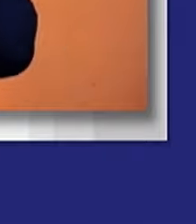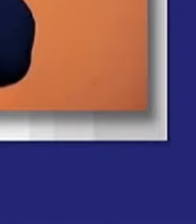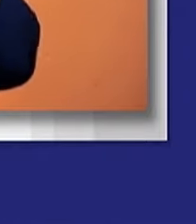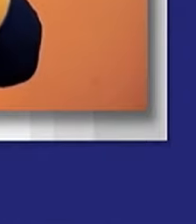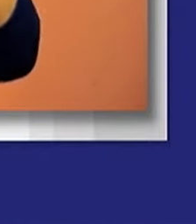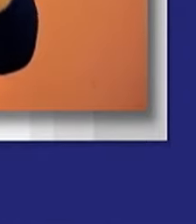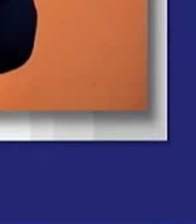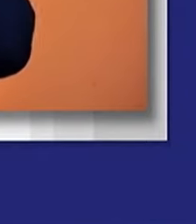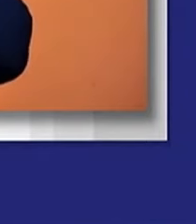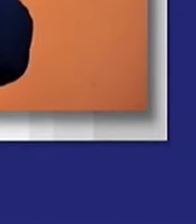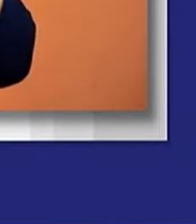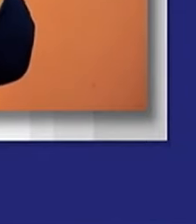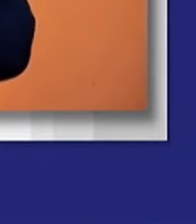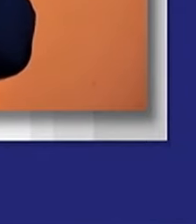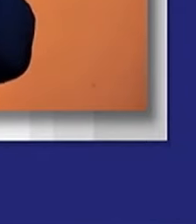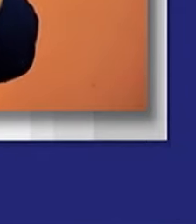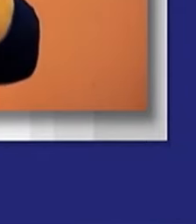idioma.